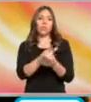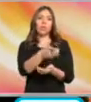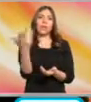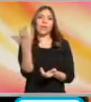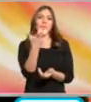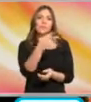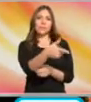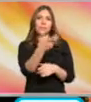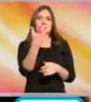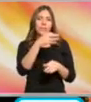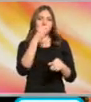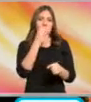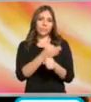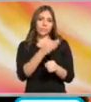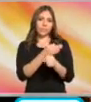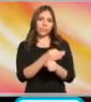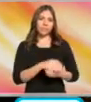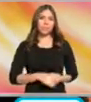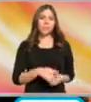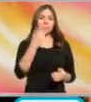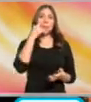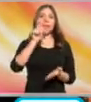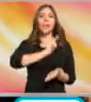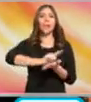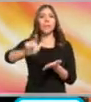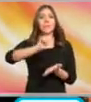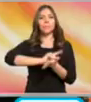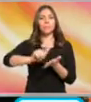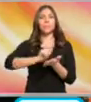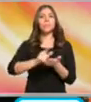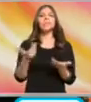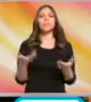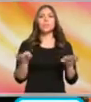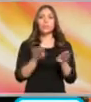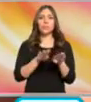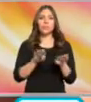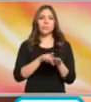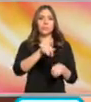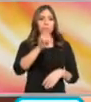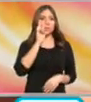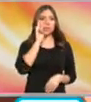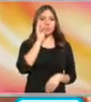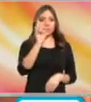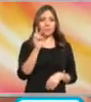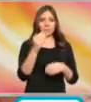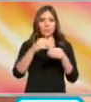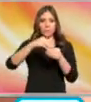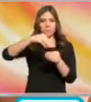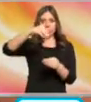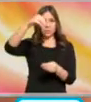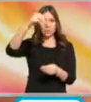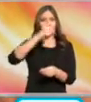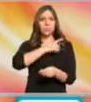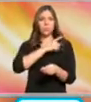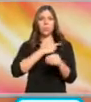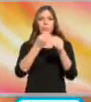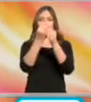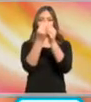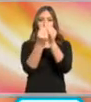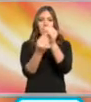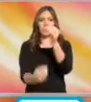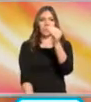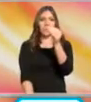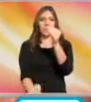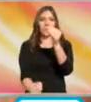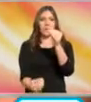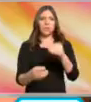labor, la maravillosa labor de limpiarlos. ¿Cómo va a ser? Ok, a ver, ¿se alcanza a ver Sí, ahí? ahí Solamente estamos. vamos a jalar.